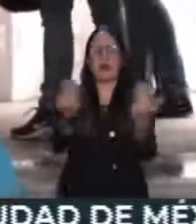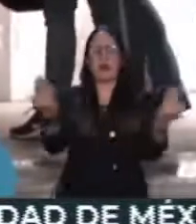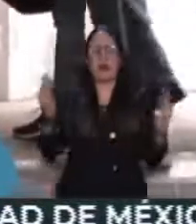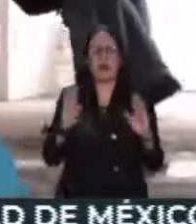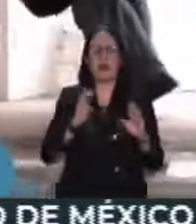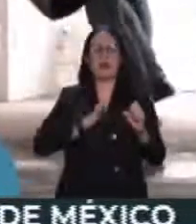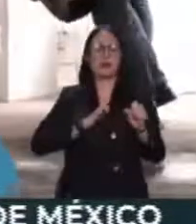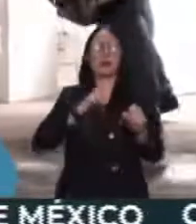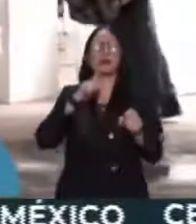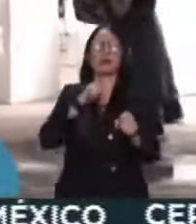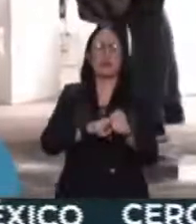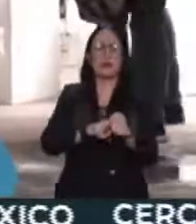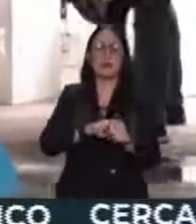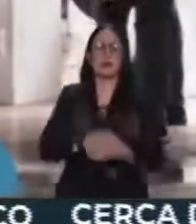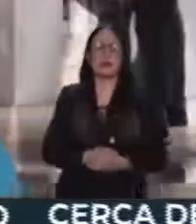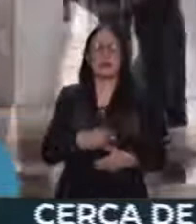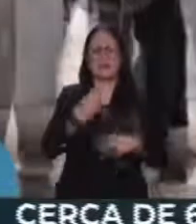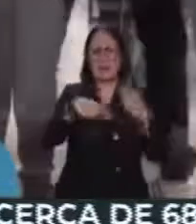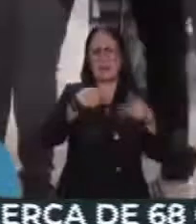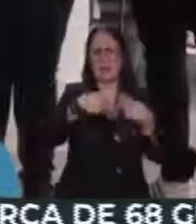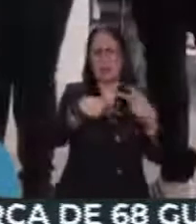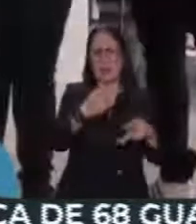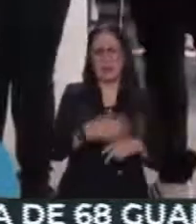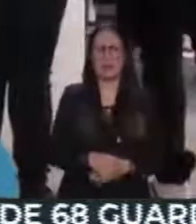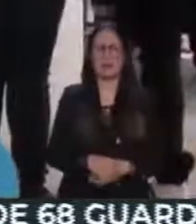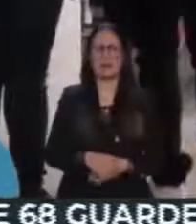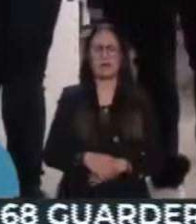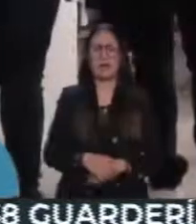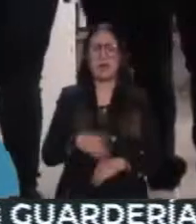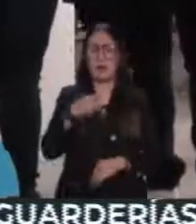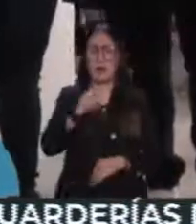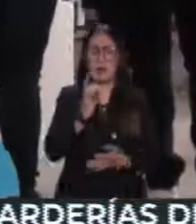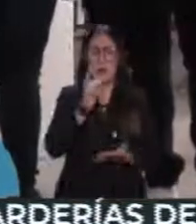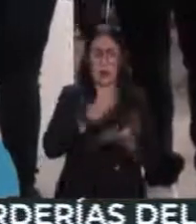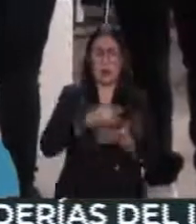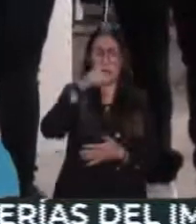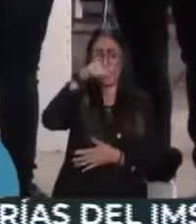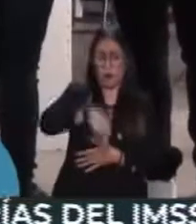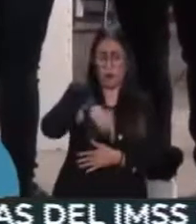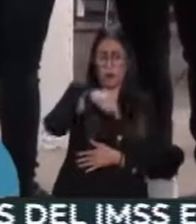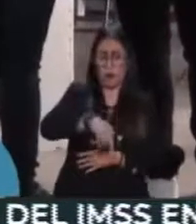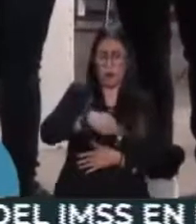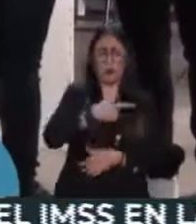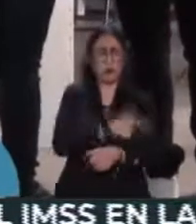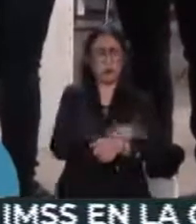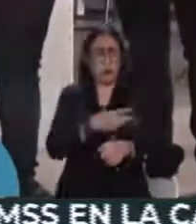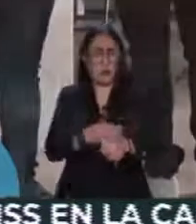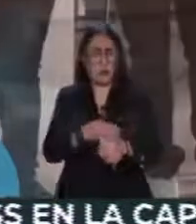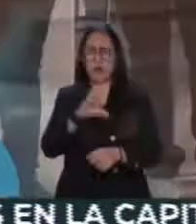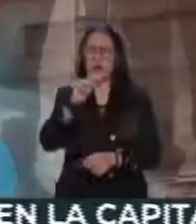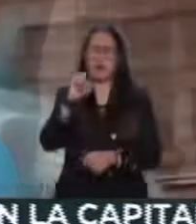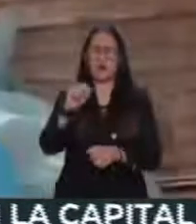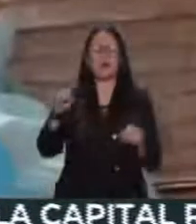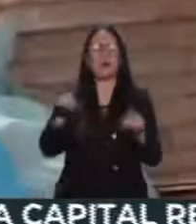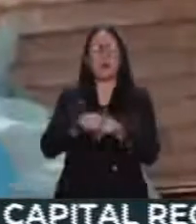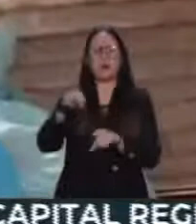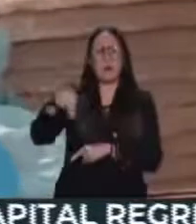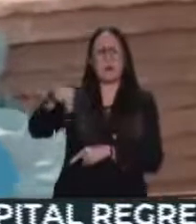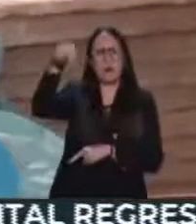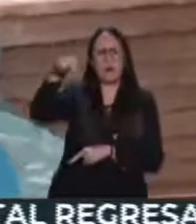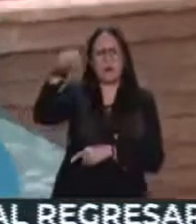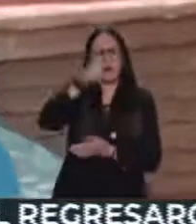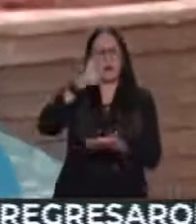especial. Nos encontramos que este fenómeno no se presentó únicamente aquí, sin embargo, al norte de la Ciudad de México, esta casilla